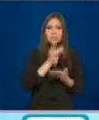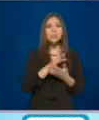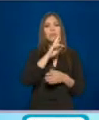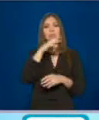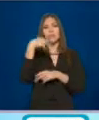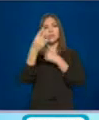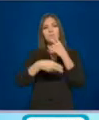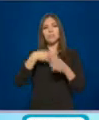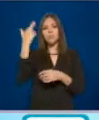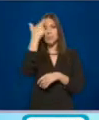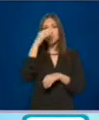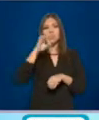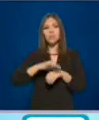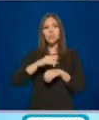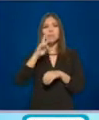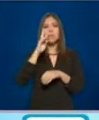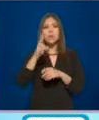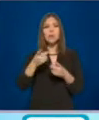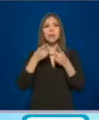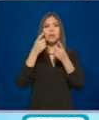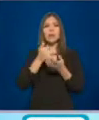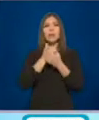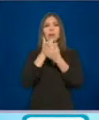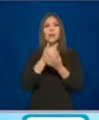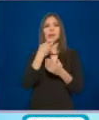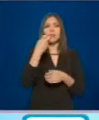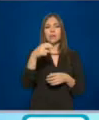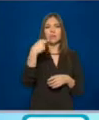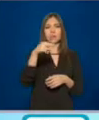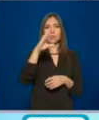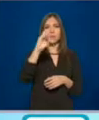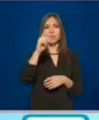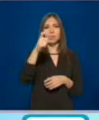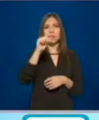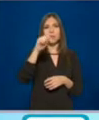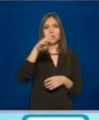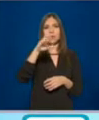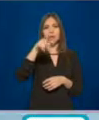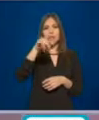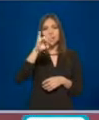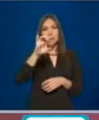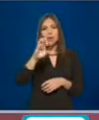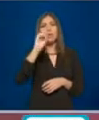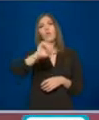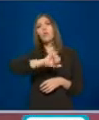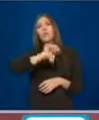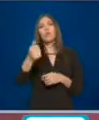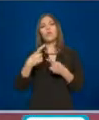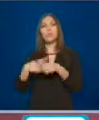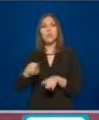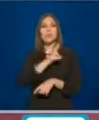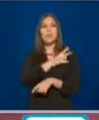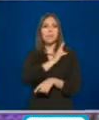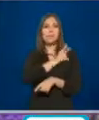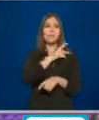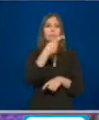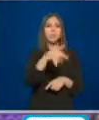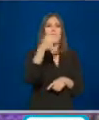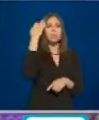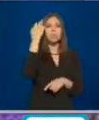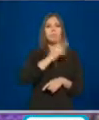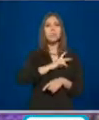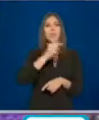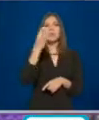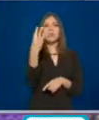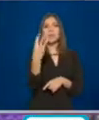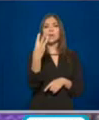vayan al médico para ver si se está tratando del virus Coxsackie o eso algún otro tipo de virus. Como todos los virus duran de 3 a 5